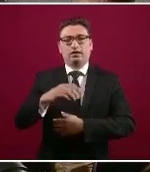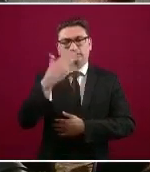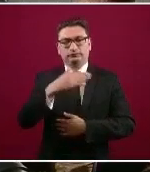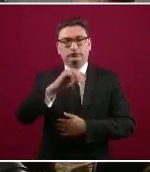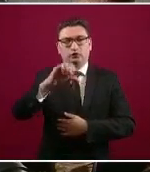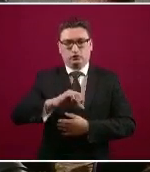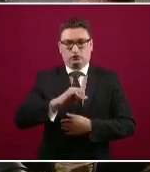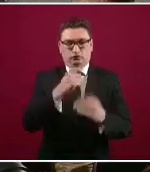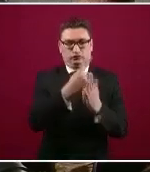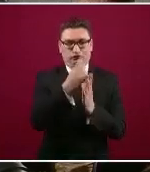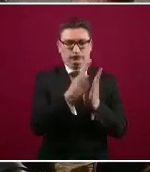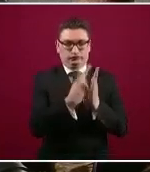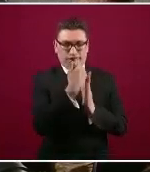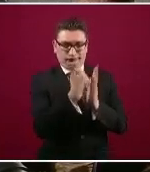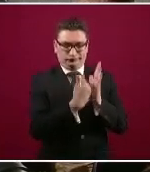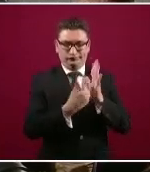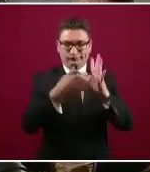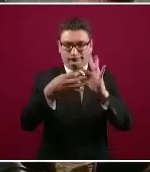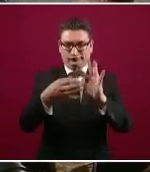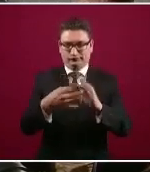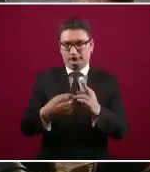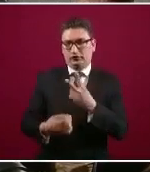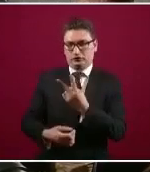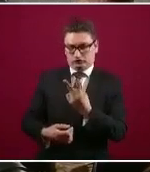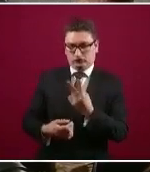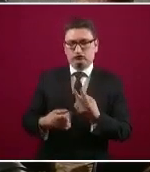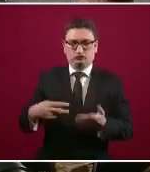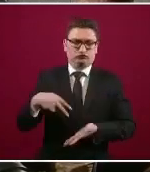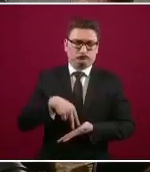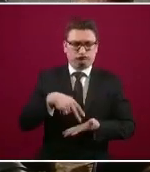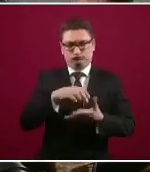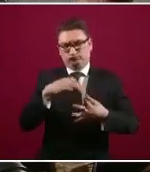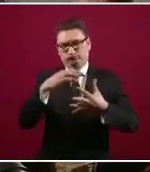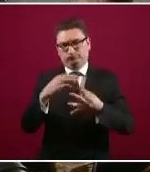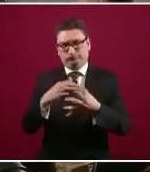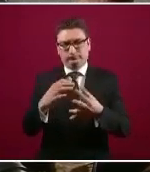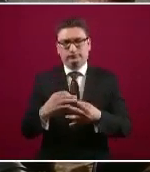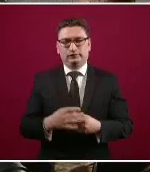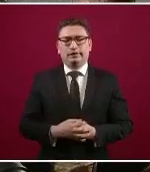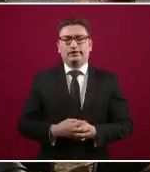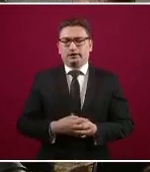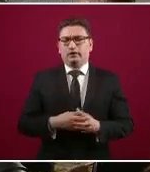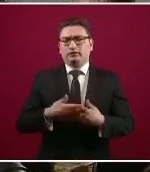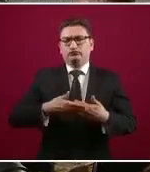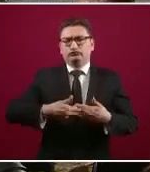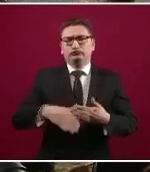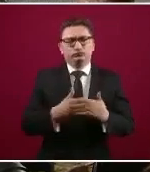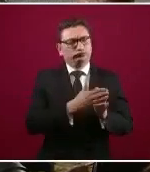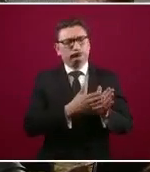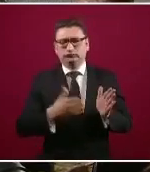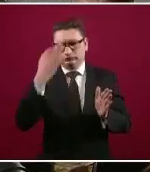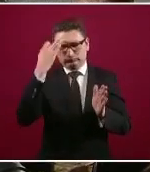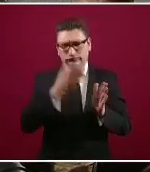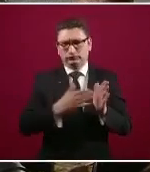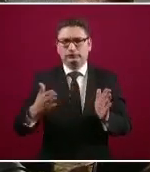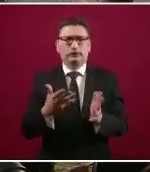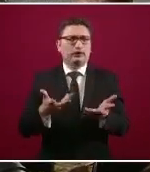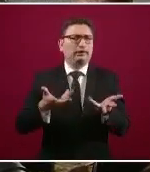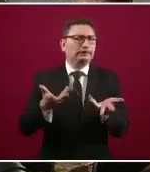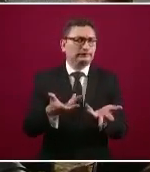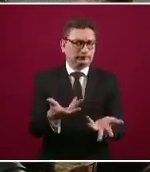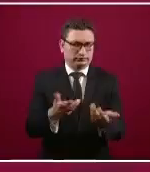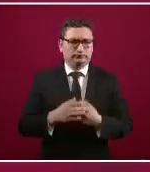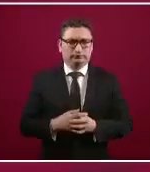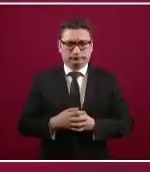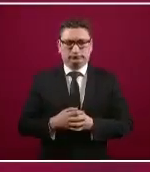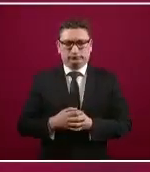hoy. Nos van ellos a explicar cuáles son las medidas preventivas que se